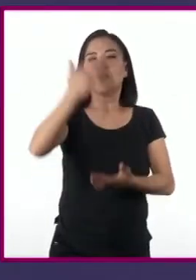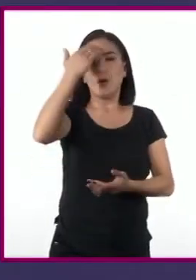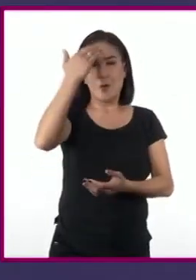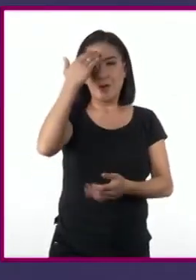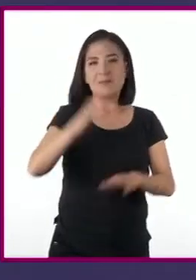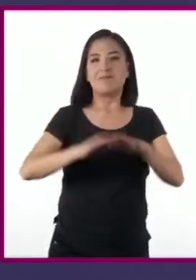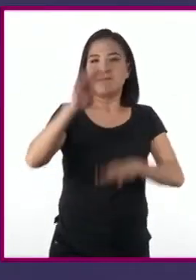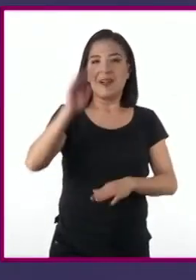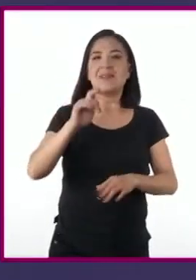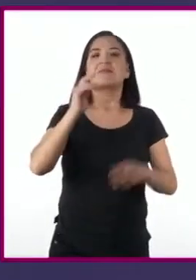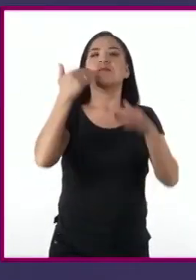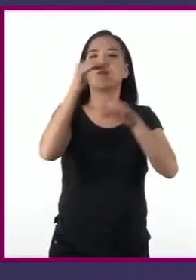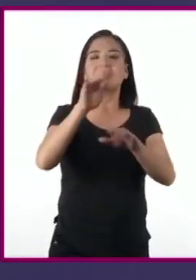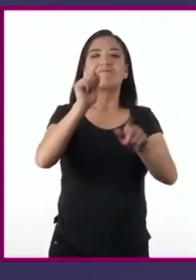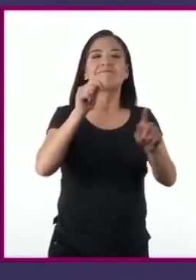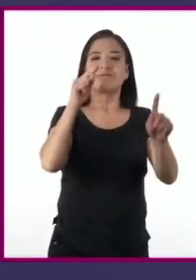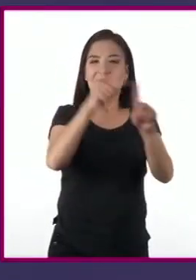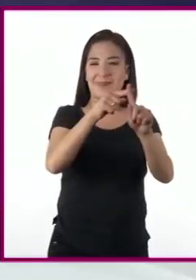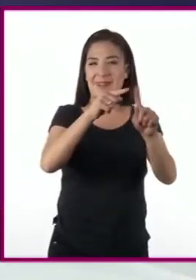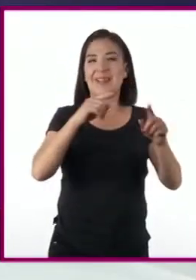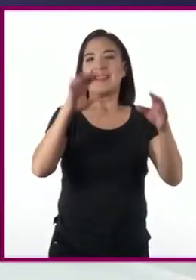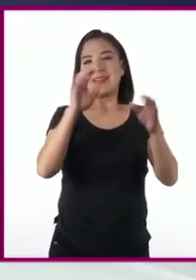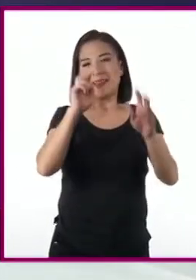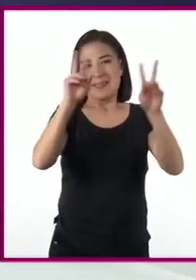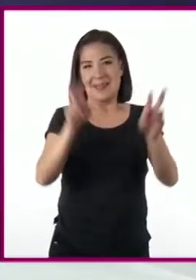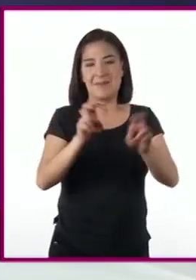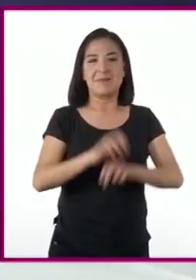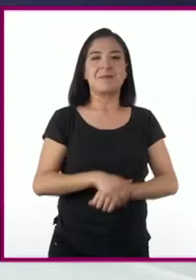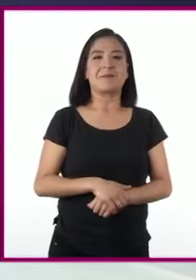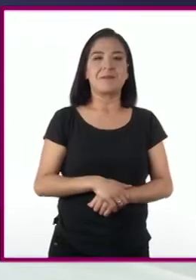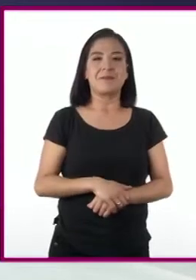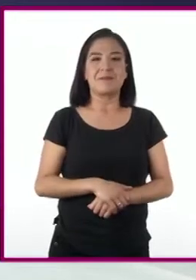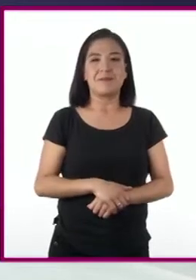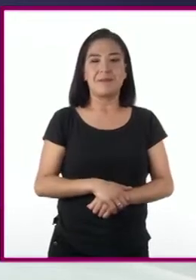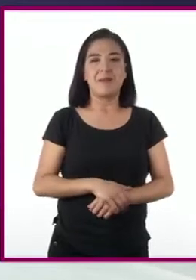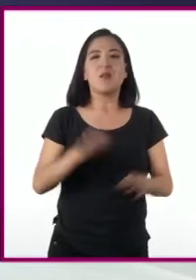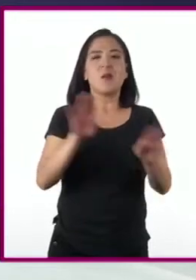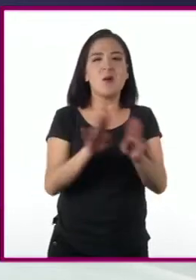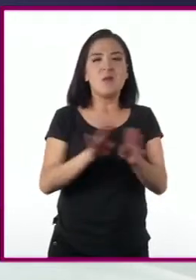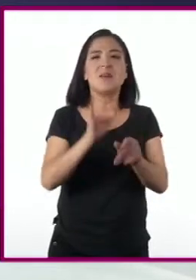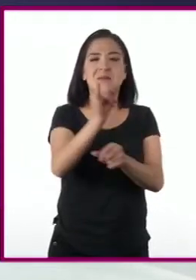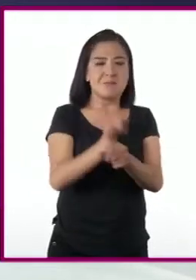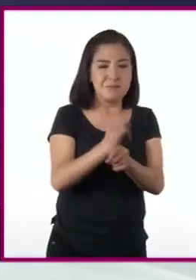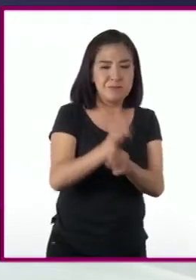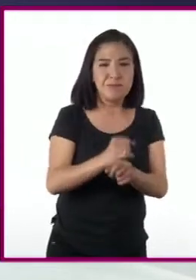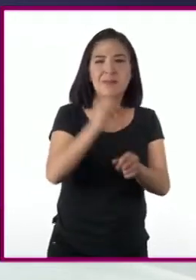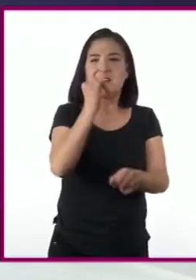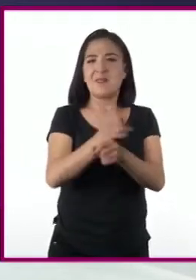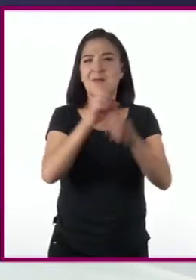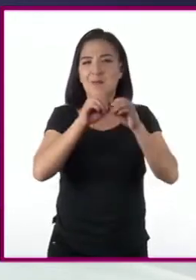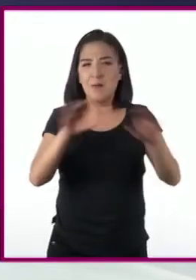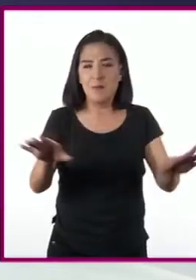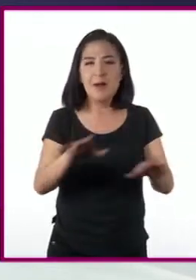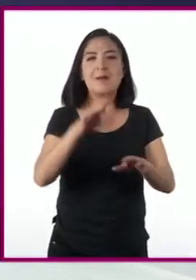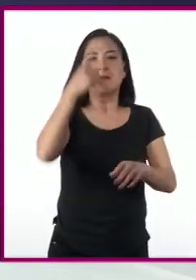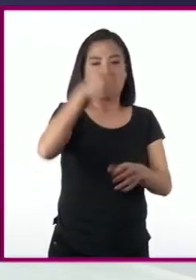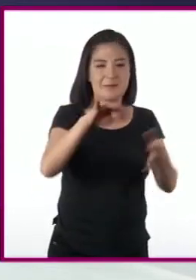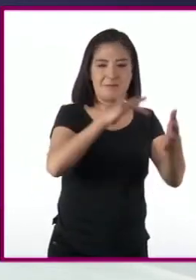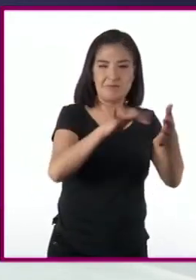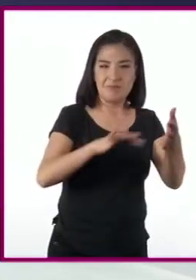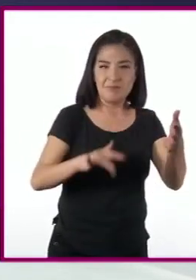más sobre un tema en específico. Exploraremos el mundo de la información contenida en los textos y